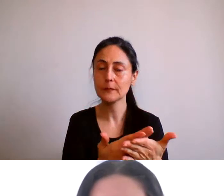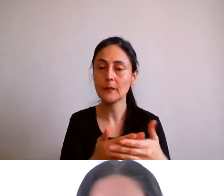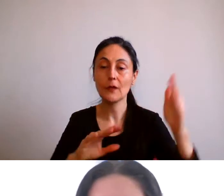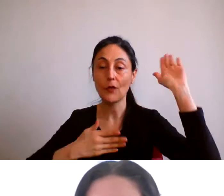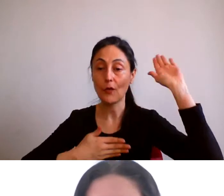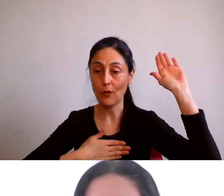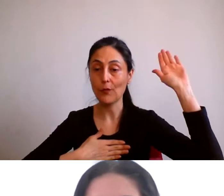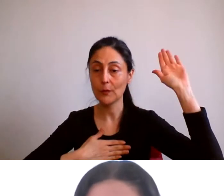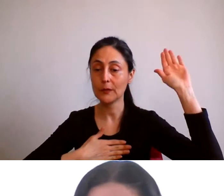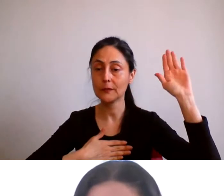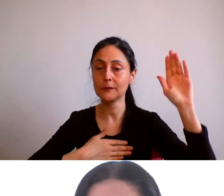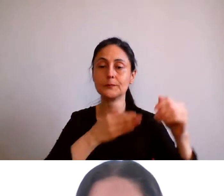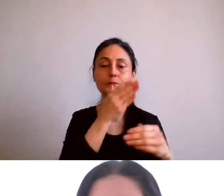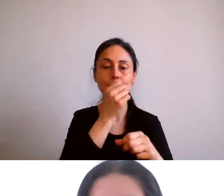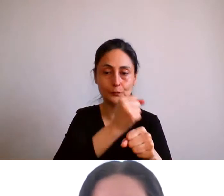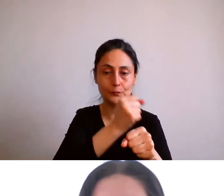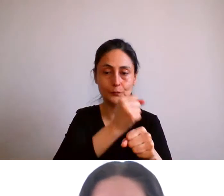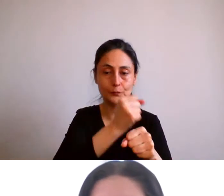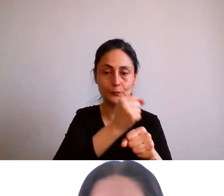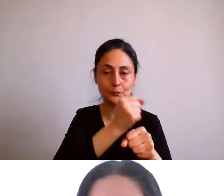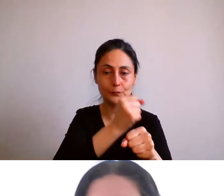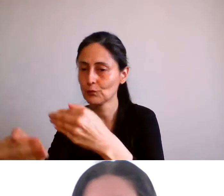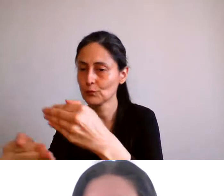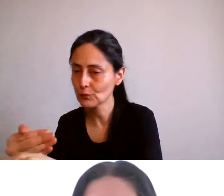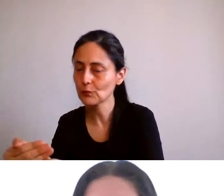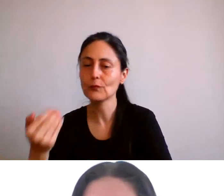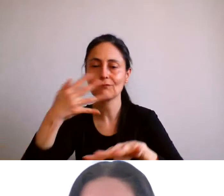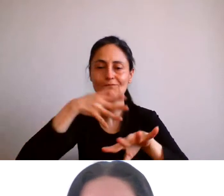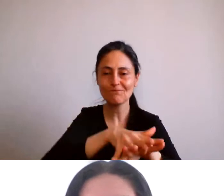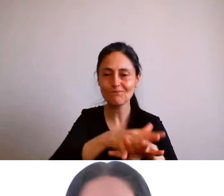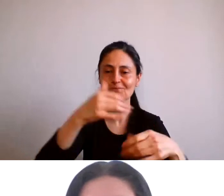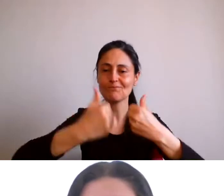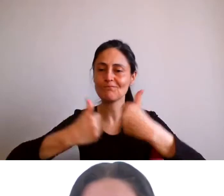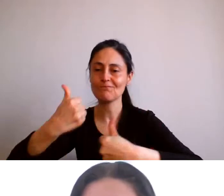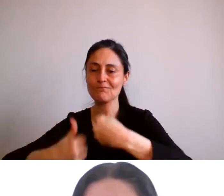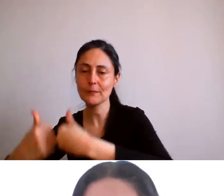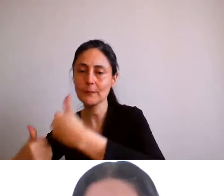seguir trabajando en la generación de interdisciplina y que nuestros y